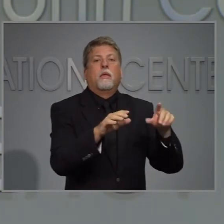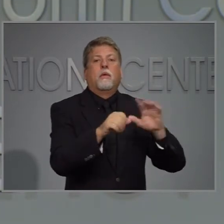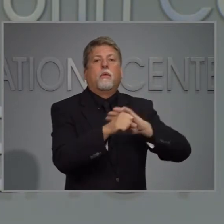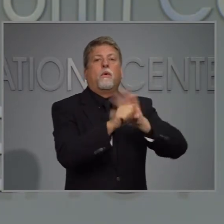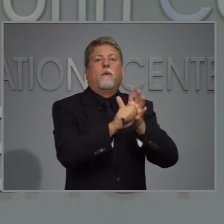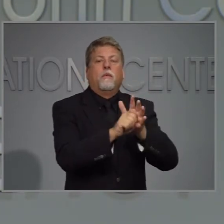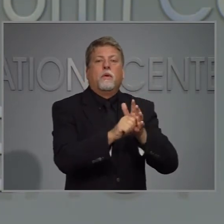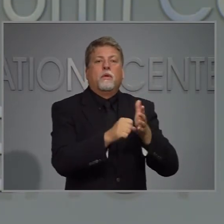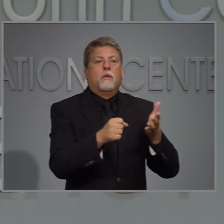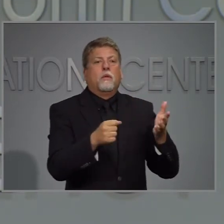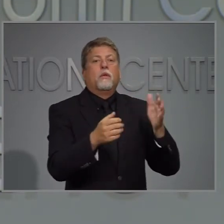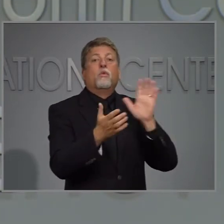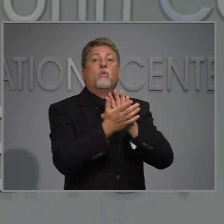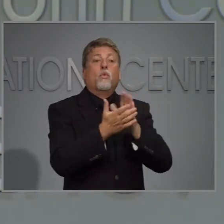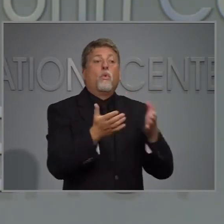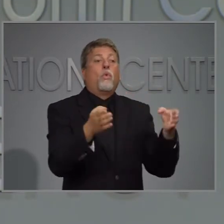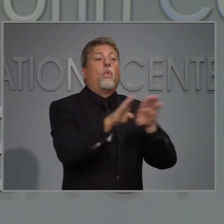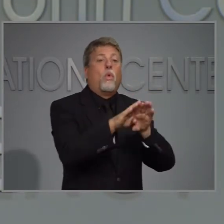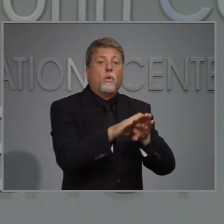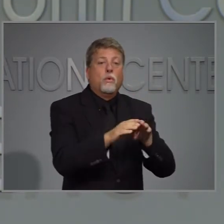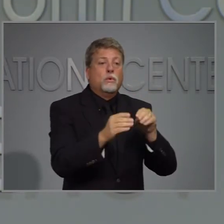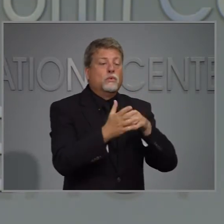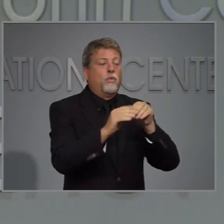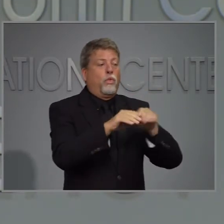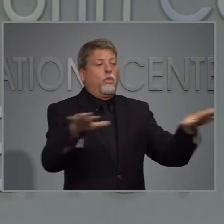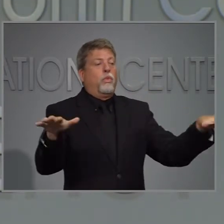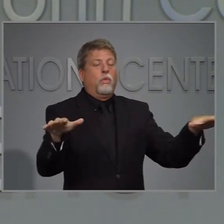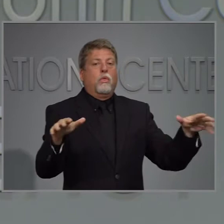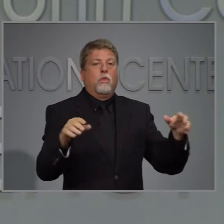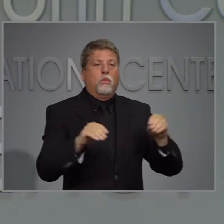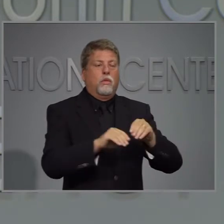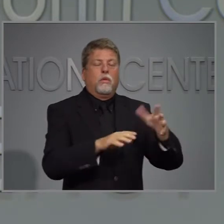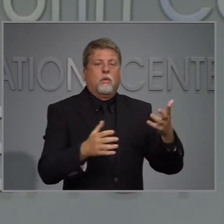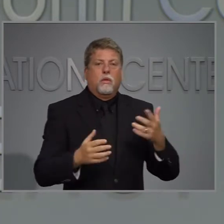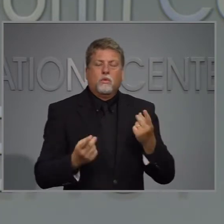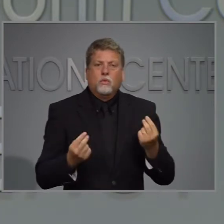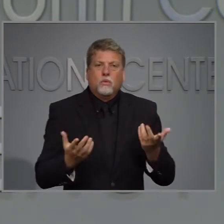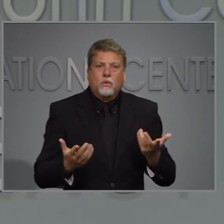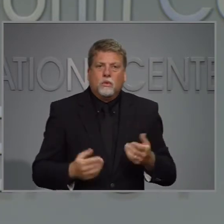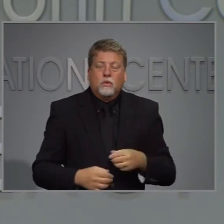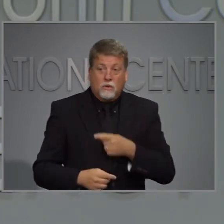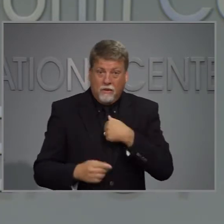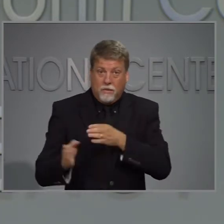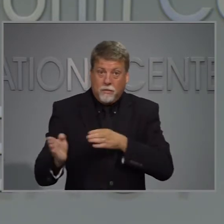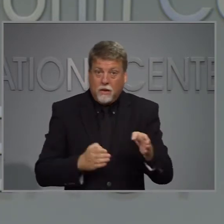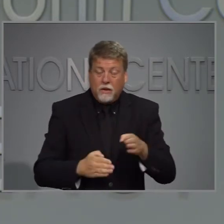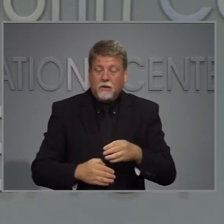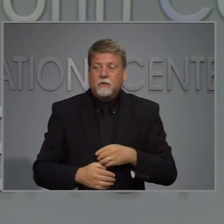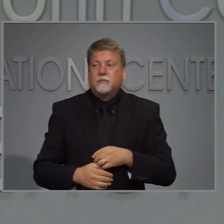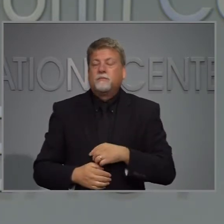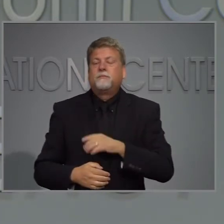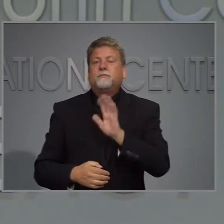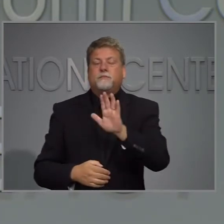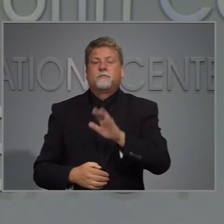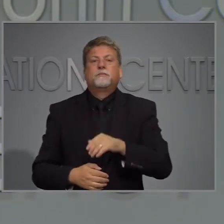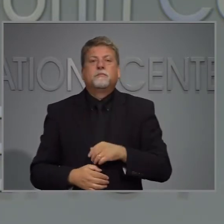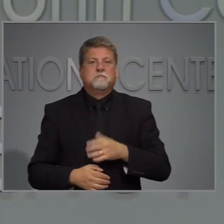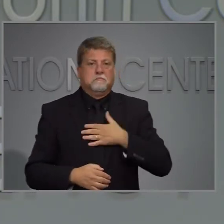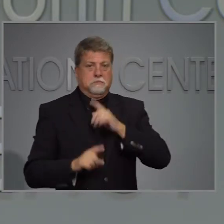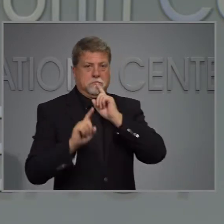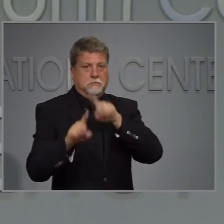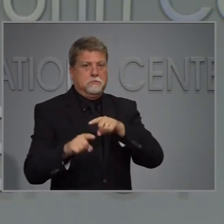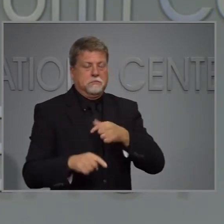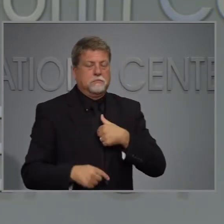van a empezar a propagar el virus en las comunidades. Respuesta: el Departamento de